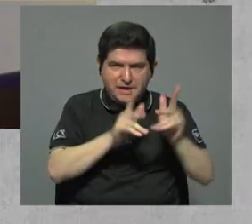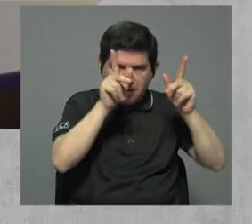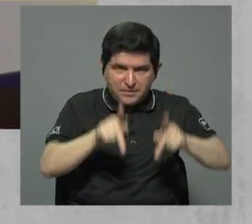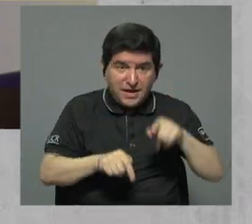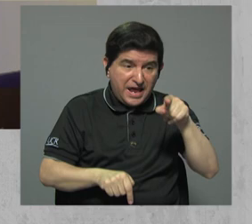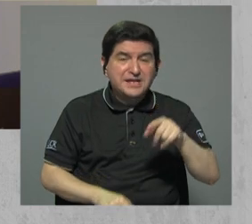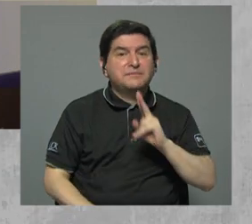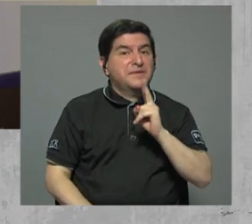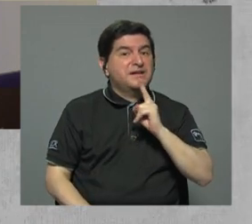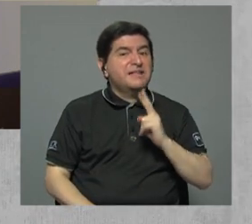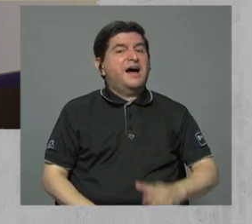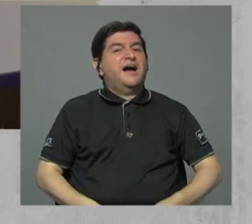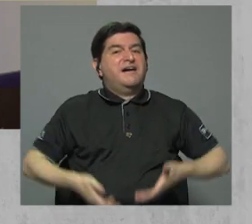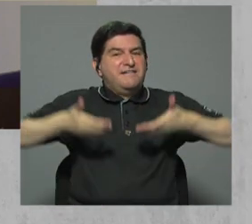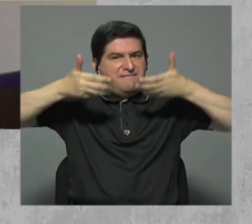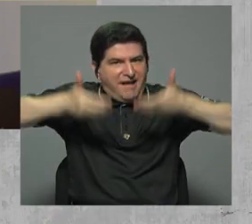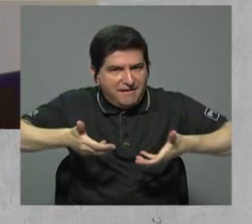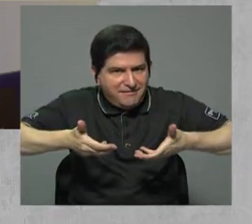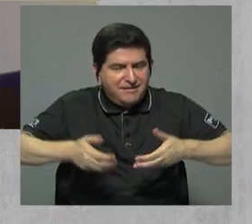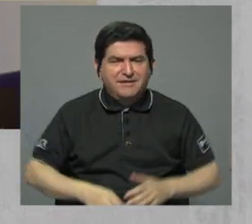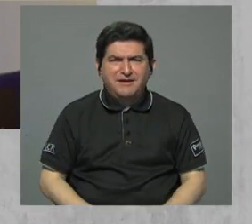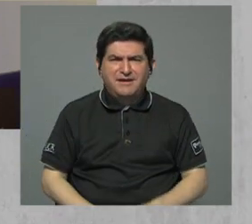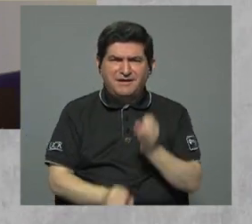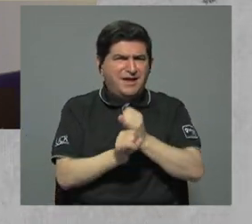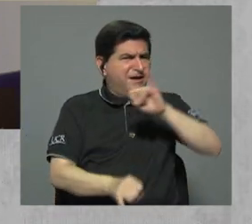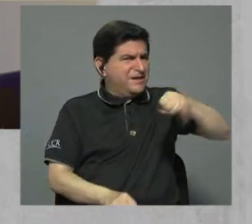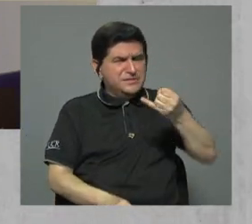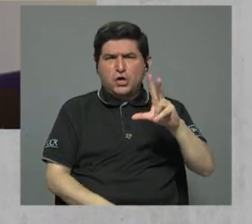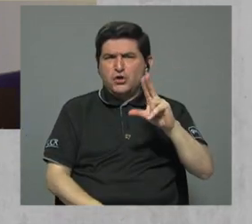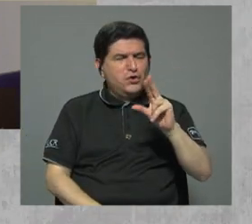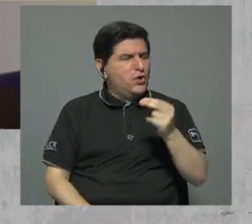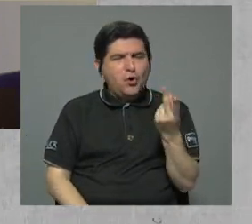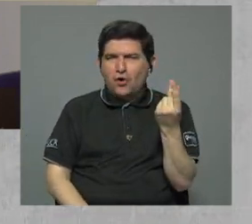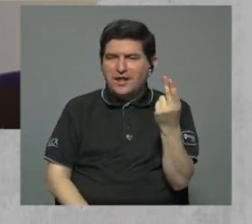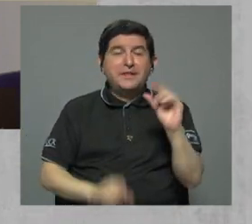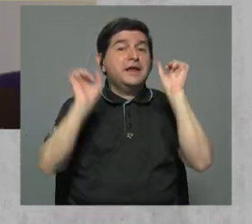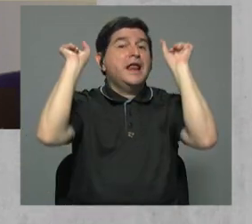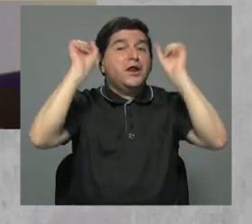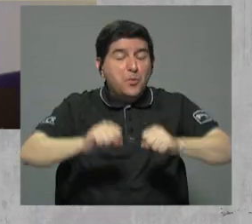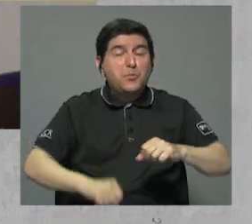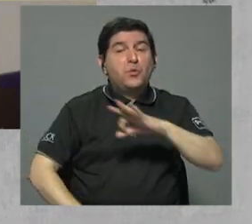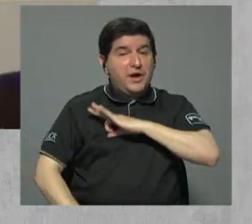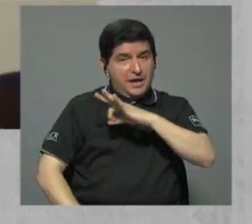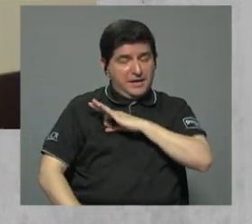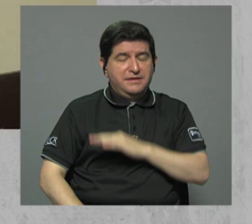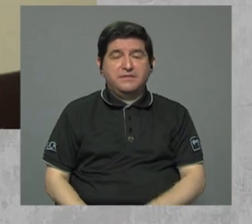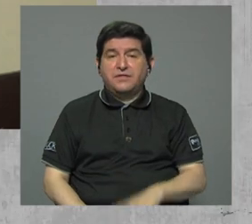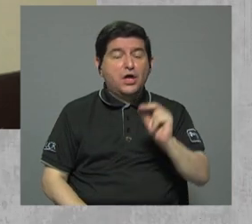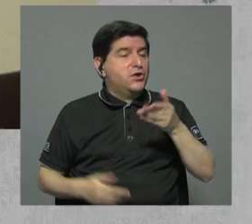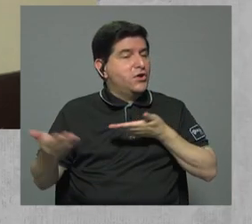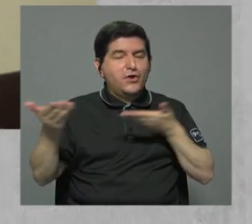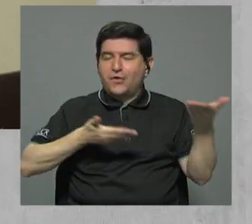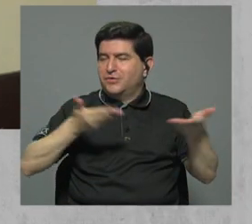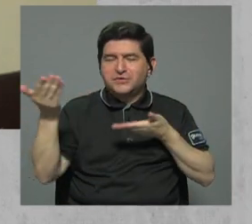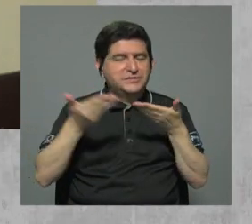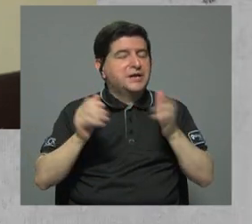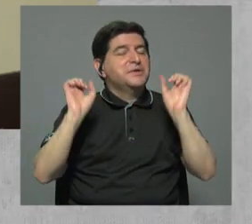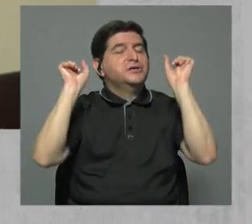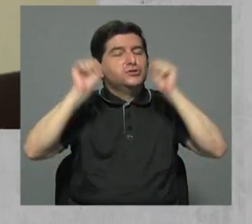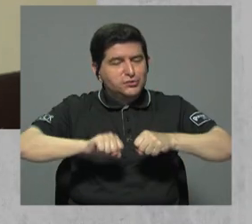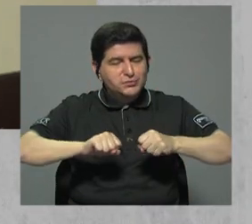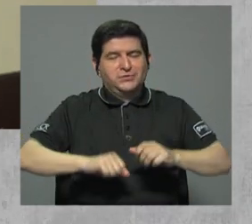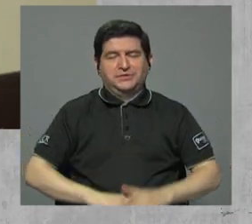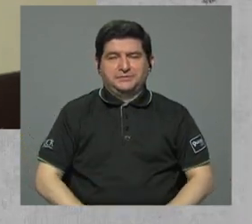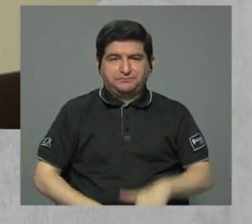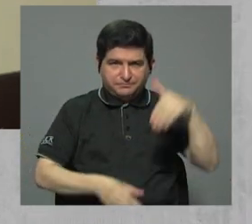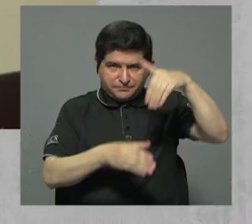de carga. Habdeba no está percibiendo el dinero que podría percibir porque no está dando los servicios que podría dar